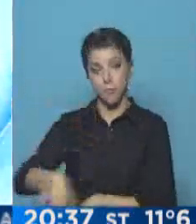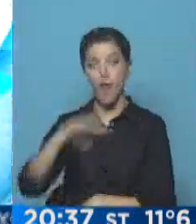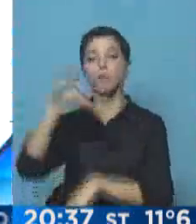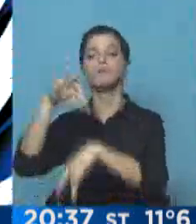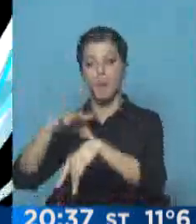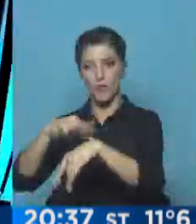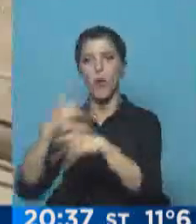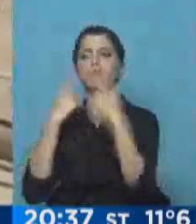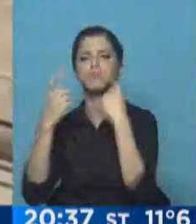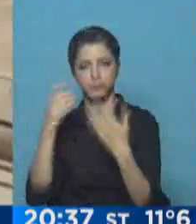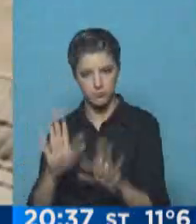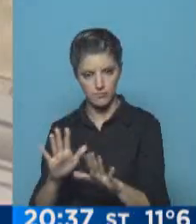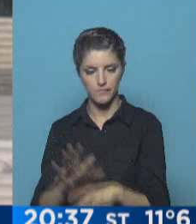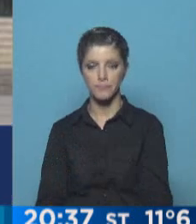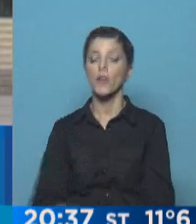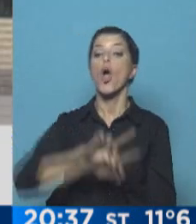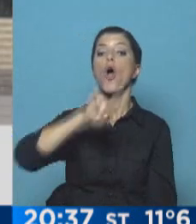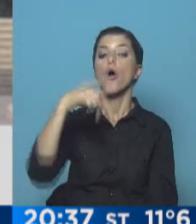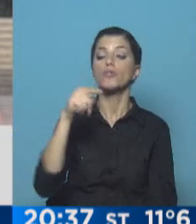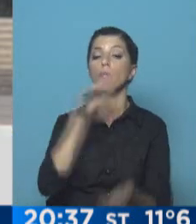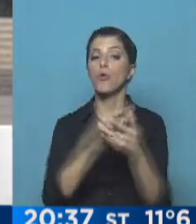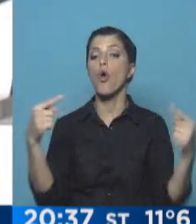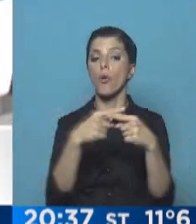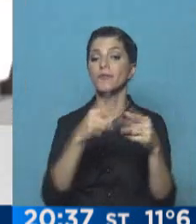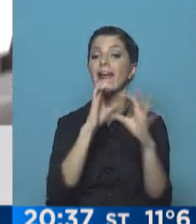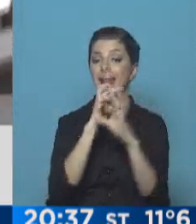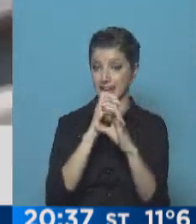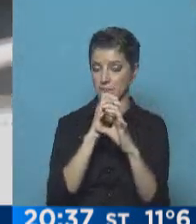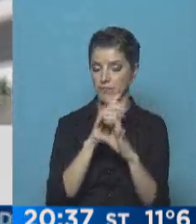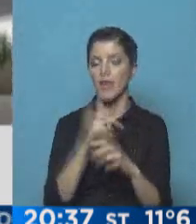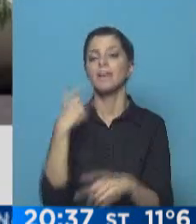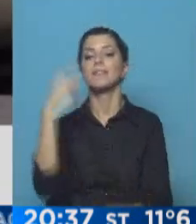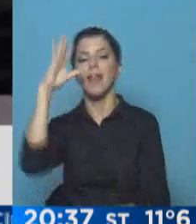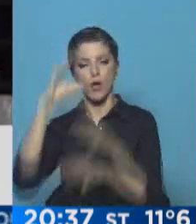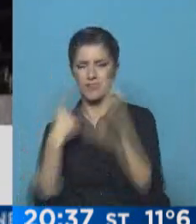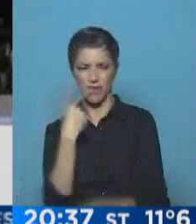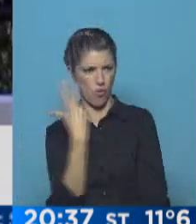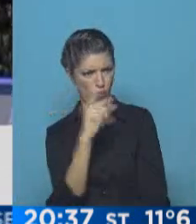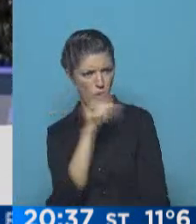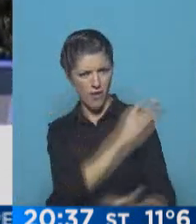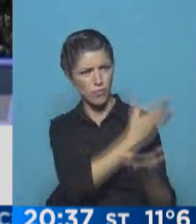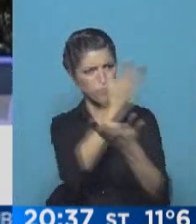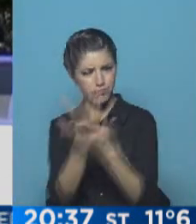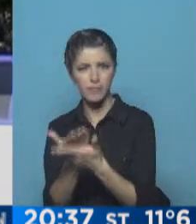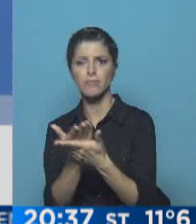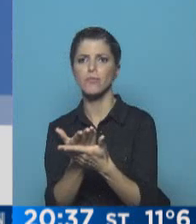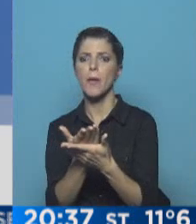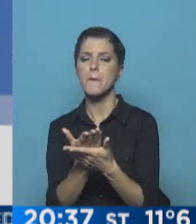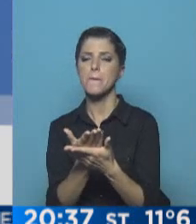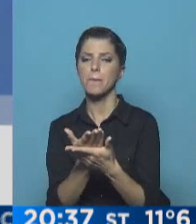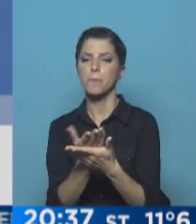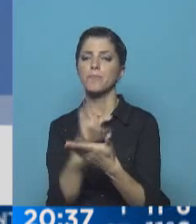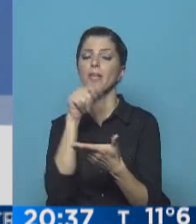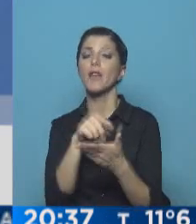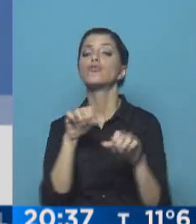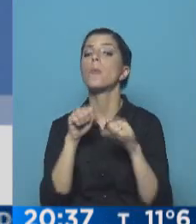médica. Otro revés judicial para Clarín. La justicia rechazó una cautelar presentada por el grupo mediático pidiendo que